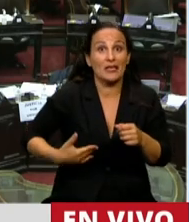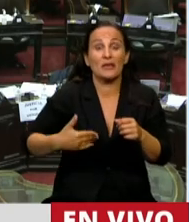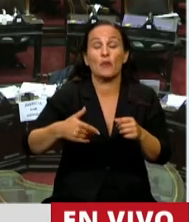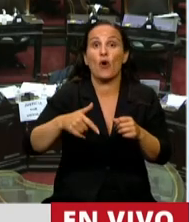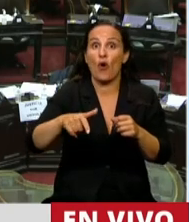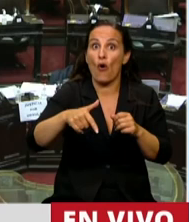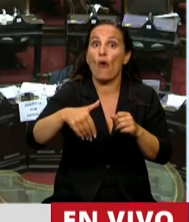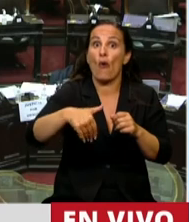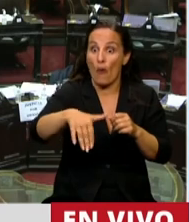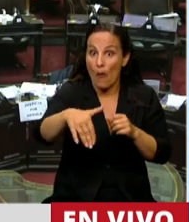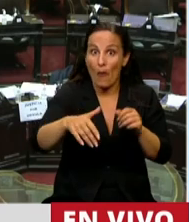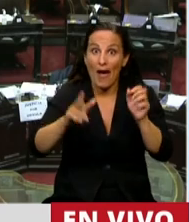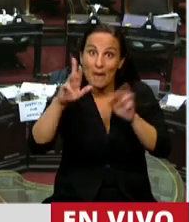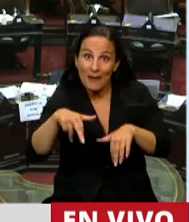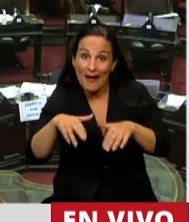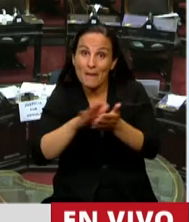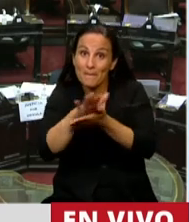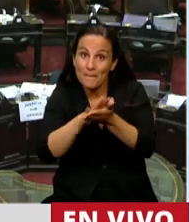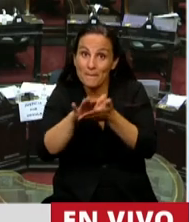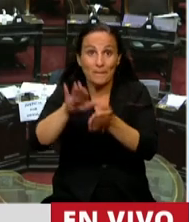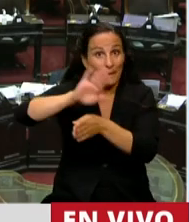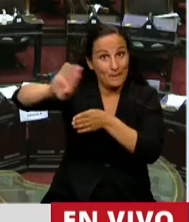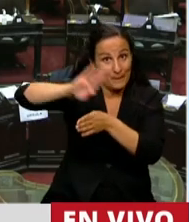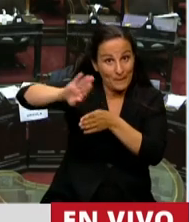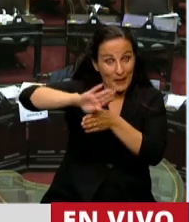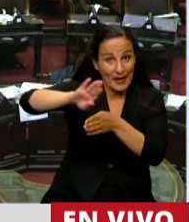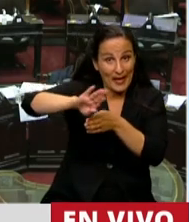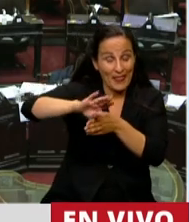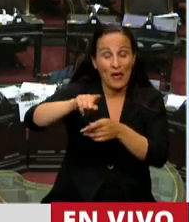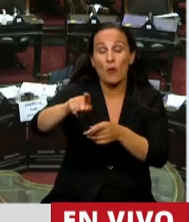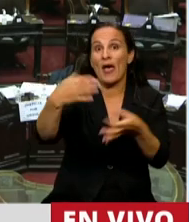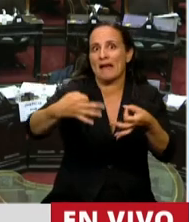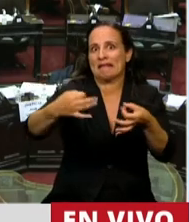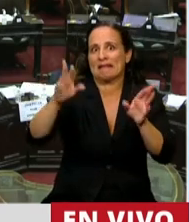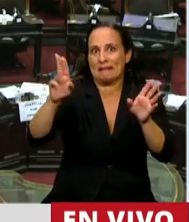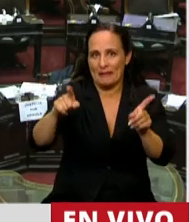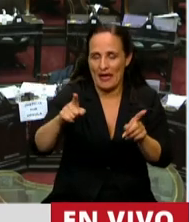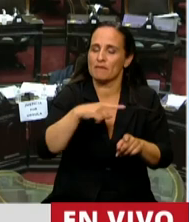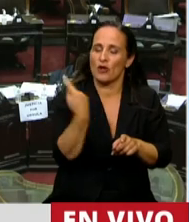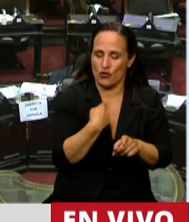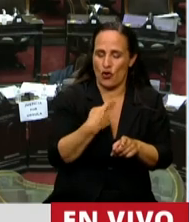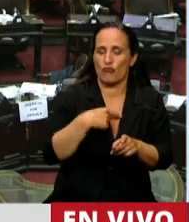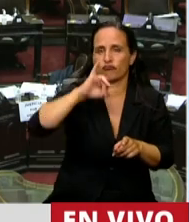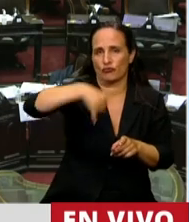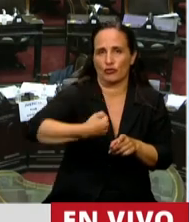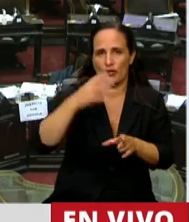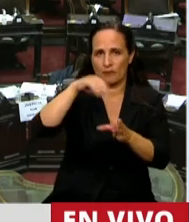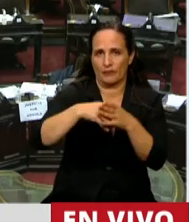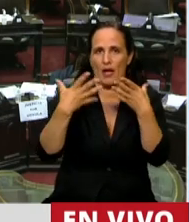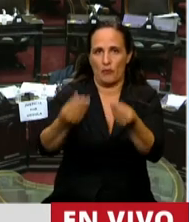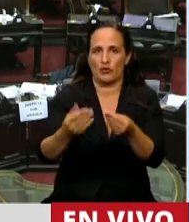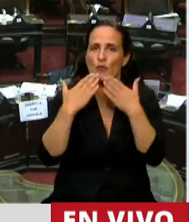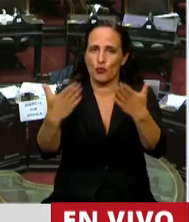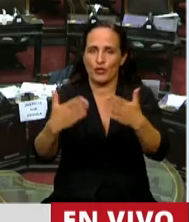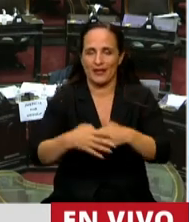adelante el Poder Ejecutivo en la reformulación de la deuda sea de manera exitosa y cuenta con nosotros para ello. Muchas